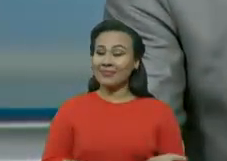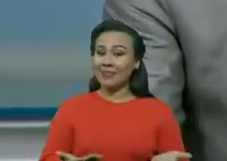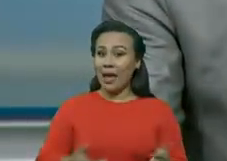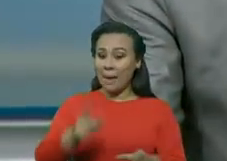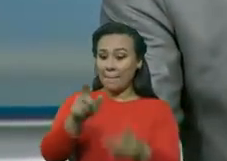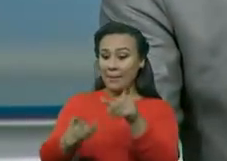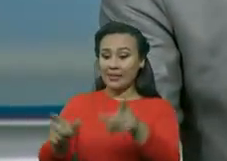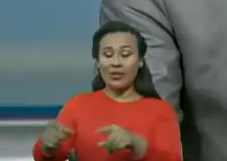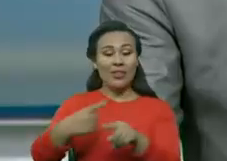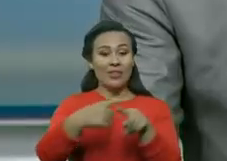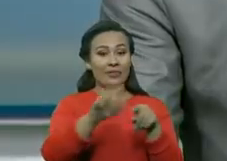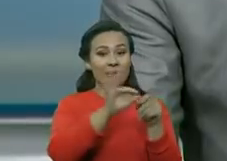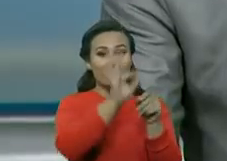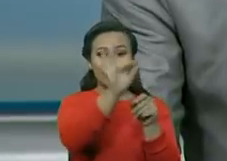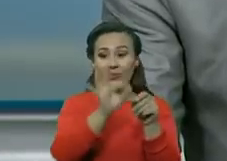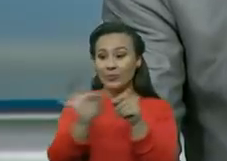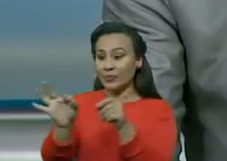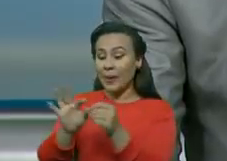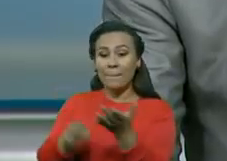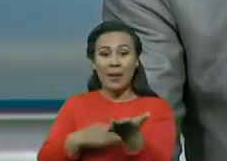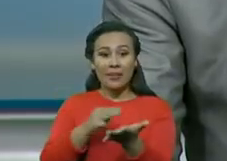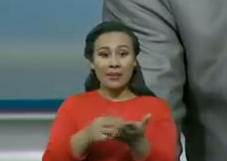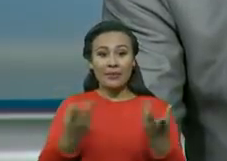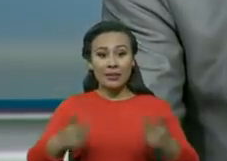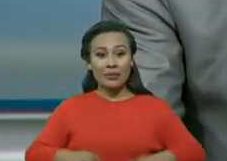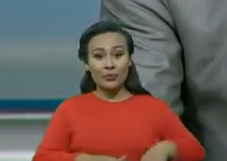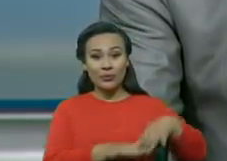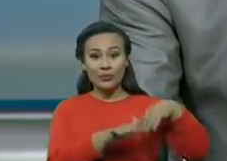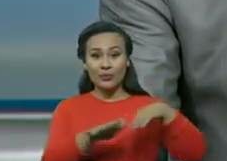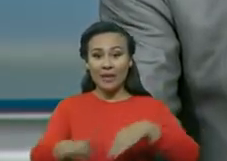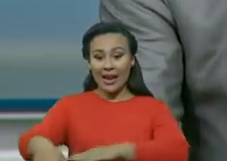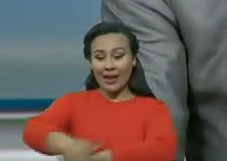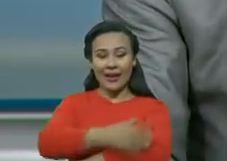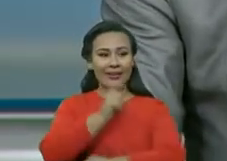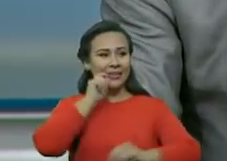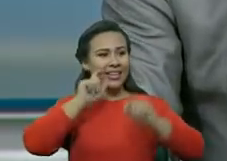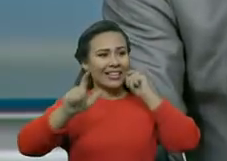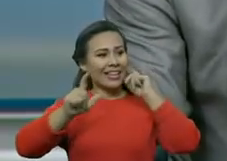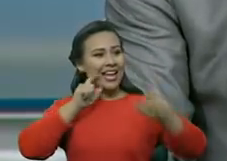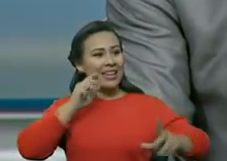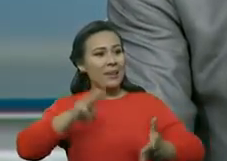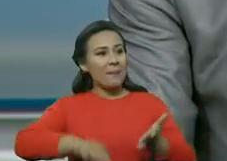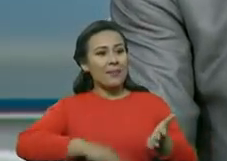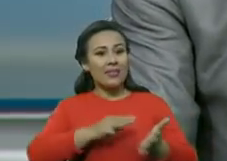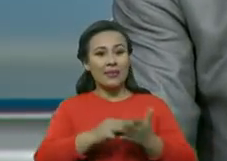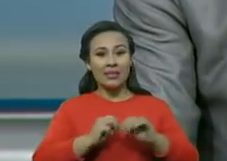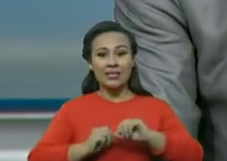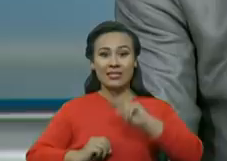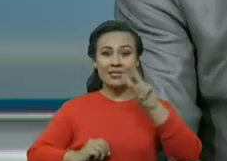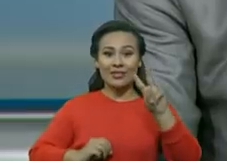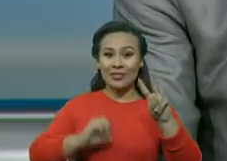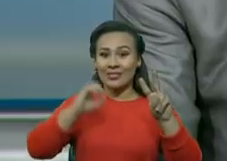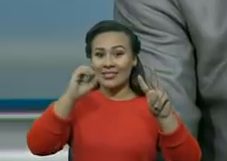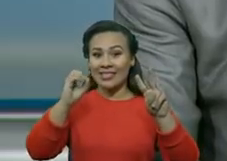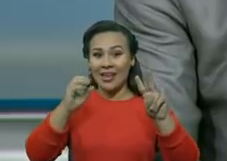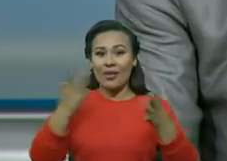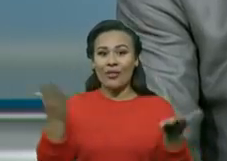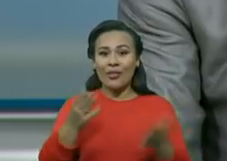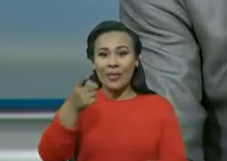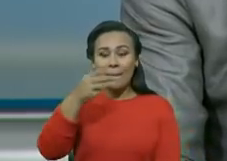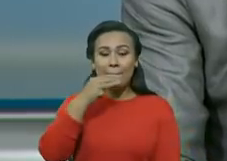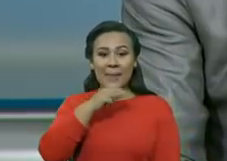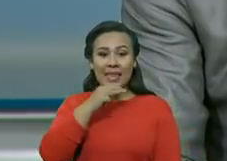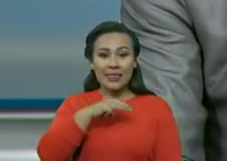Hinchas de todos los cantones de Manabí salieron a las calles para celebrar la victoria de Emelec 0-2 sobre el Delfín en el Estadio Jocay de